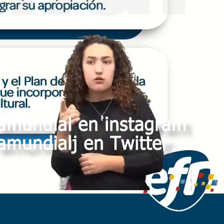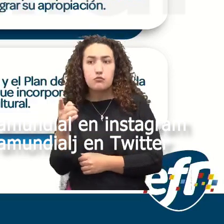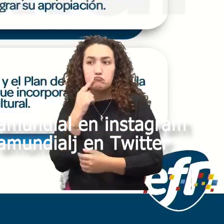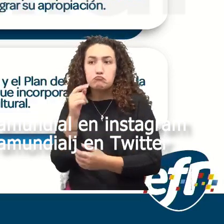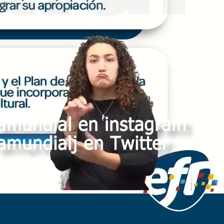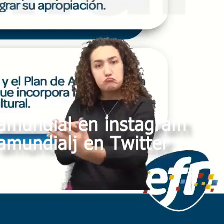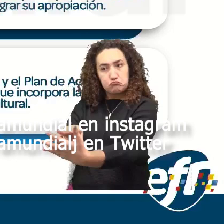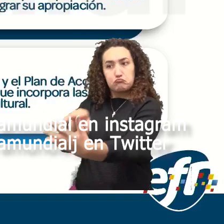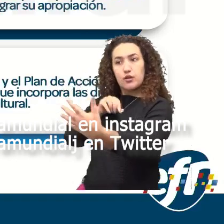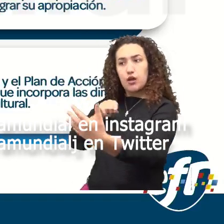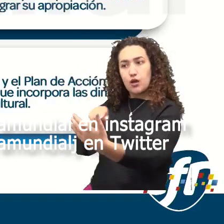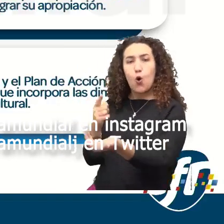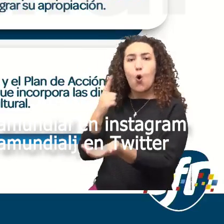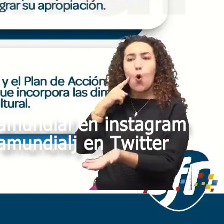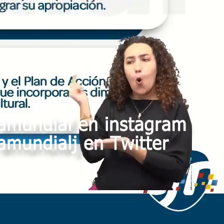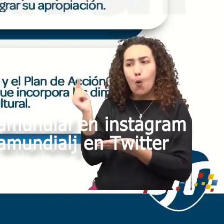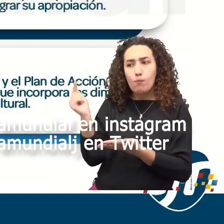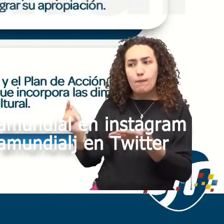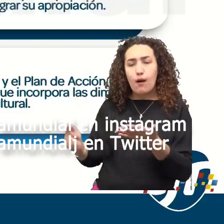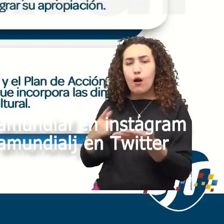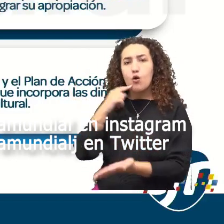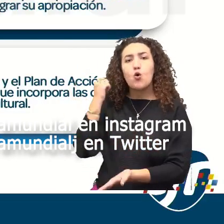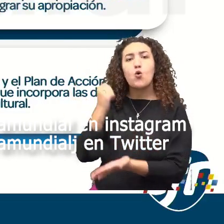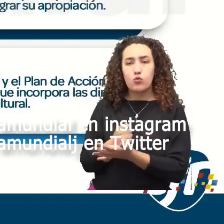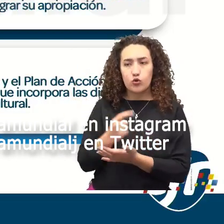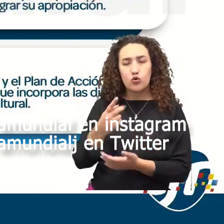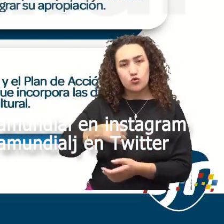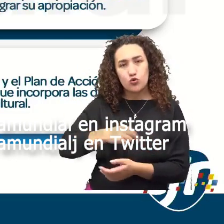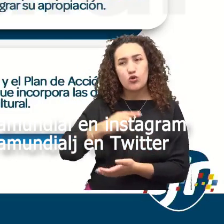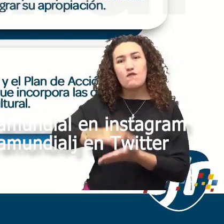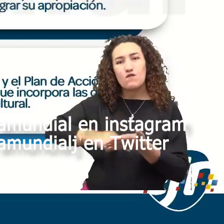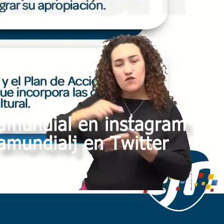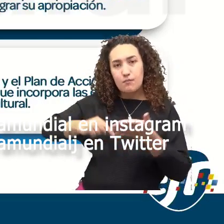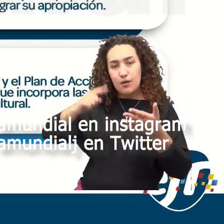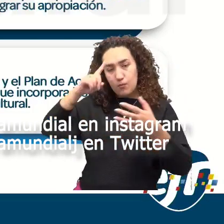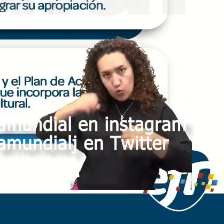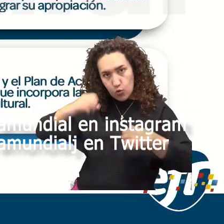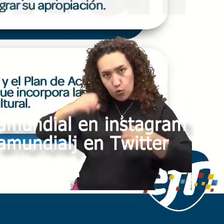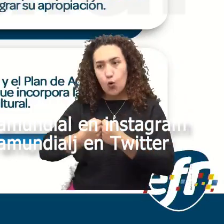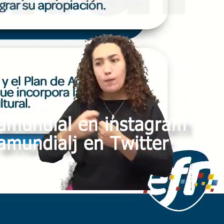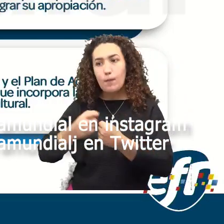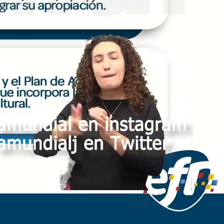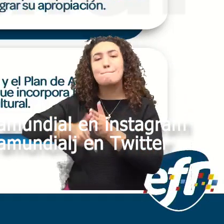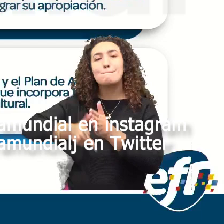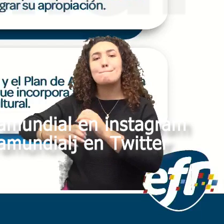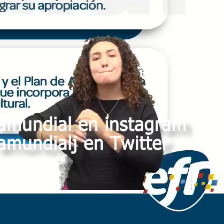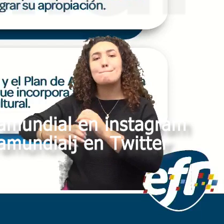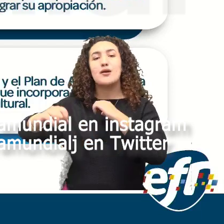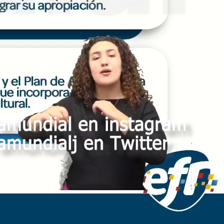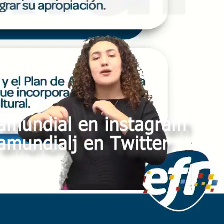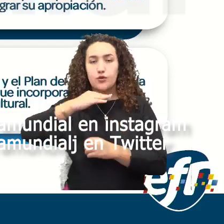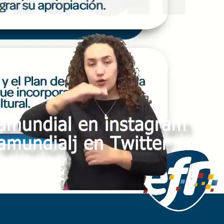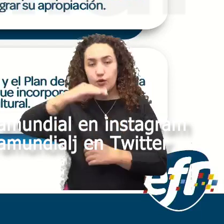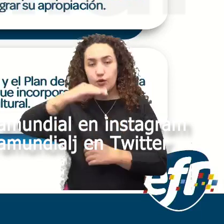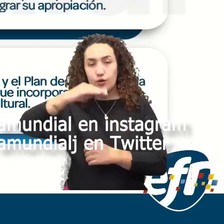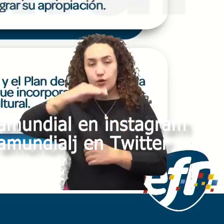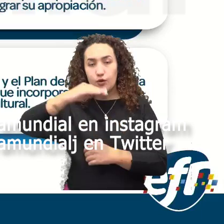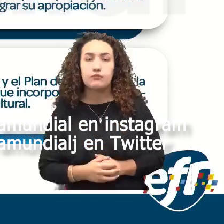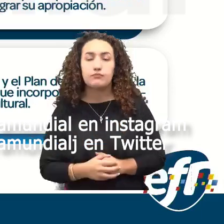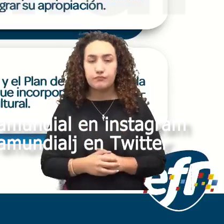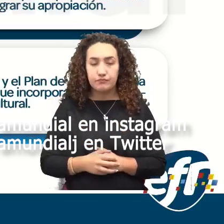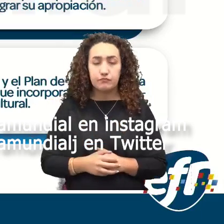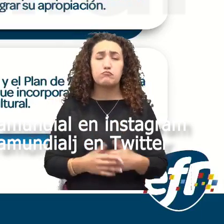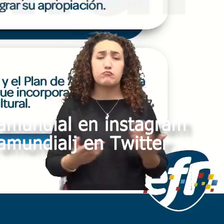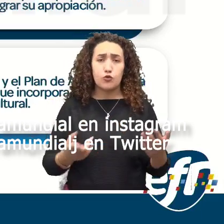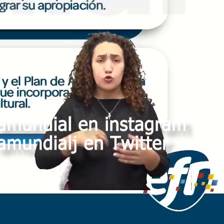cultura Metro en Medellín. Firmamos un convenio con el Metro de Medellín, conformamos un equipo profesional propio, varios